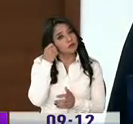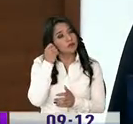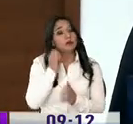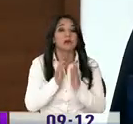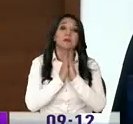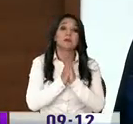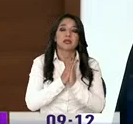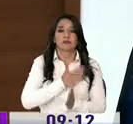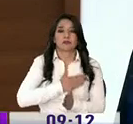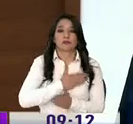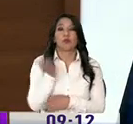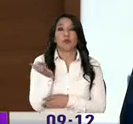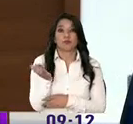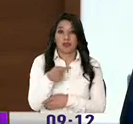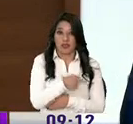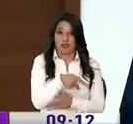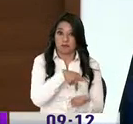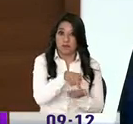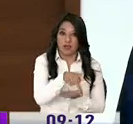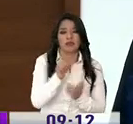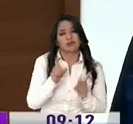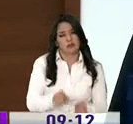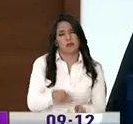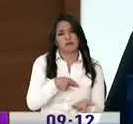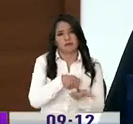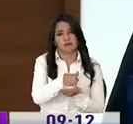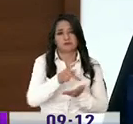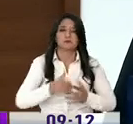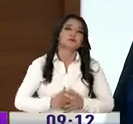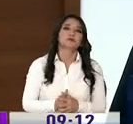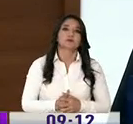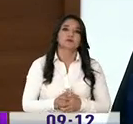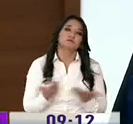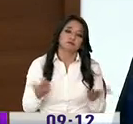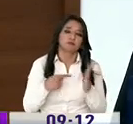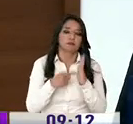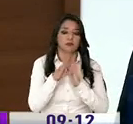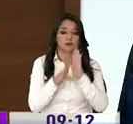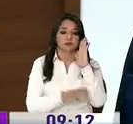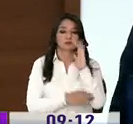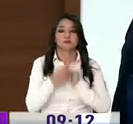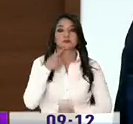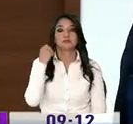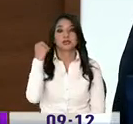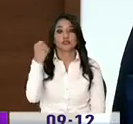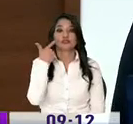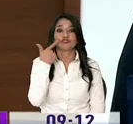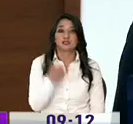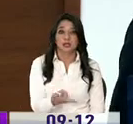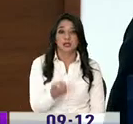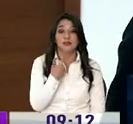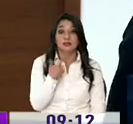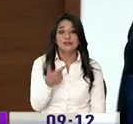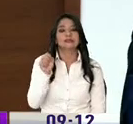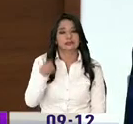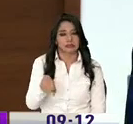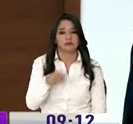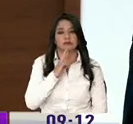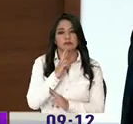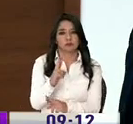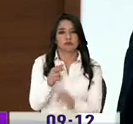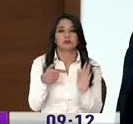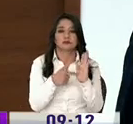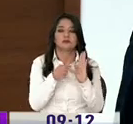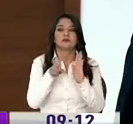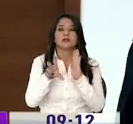las pensiones jubilares. En este aspecto, por ser un derecho constitucional, la Fiscalía no presentó una oposición porque también hay norma